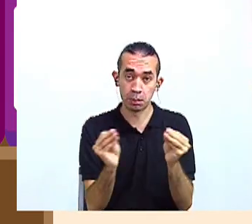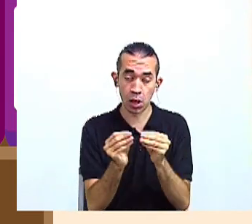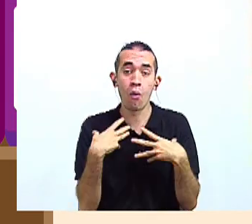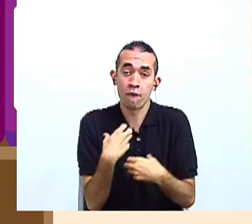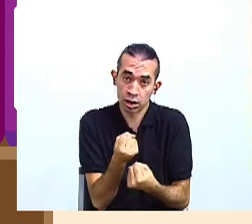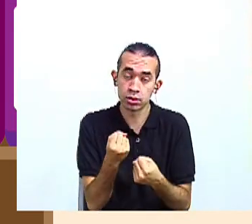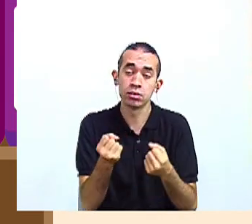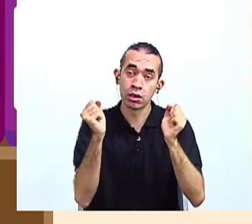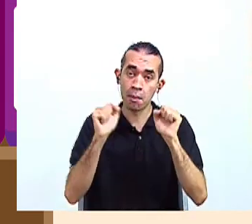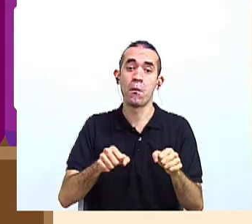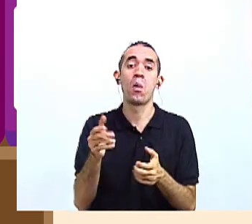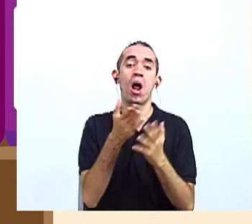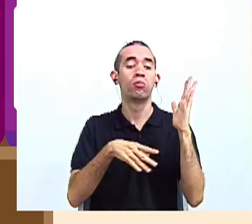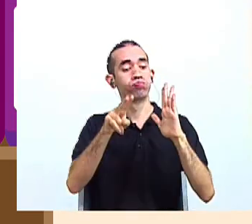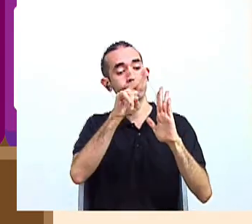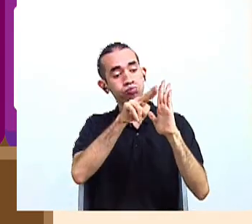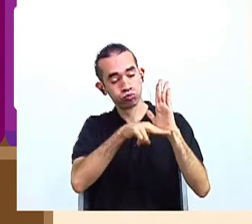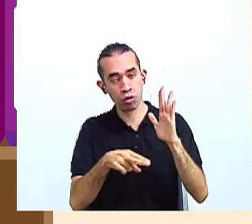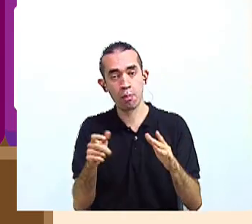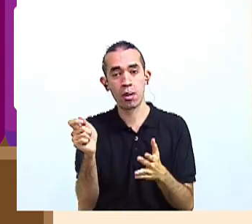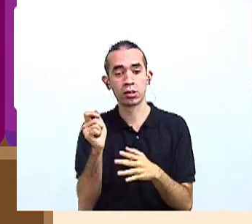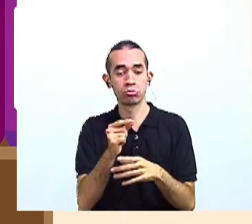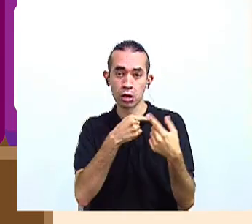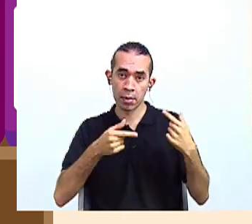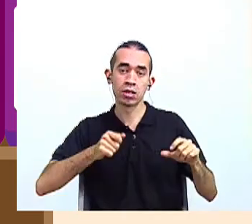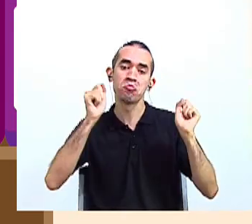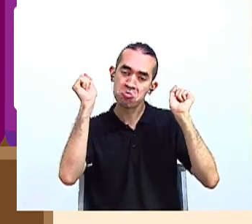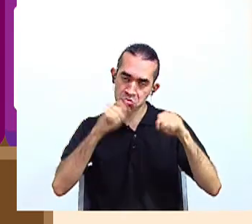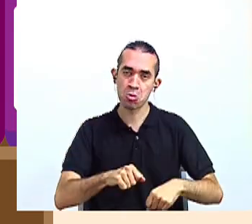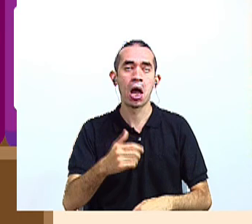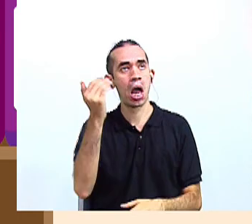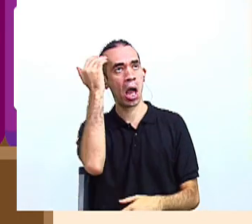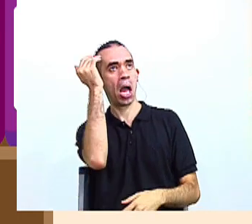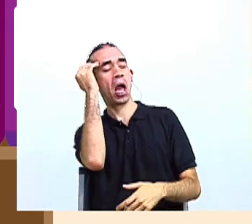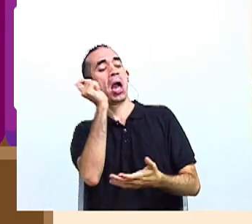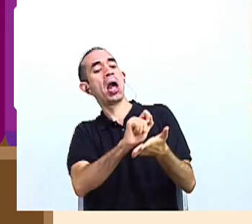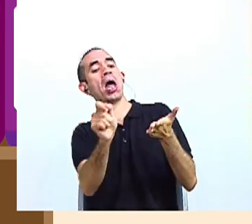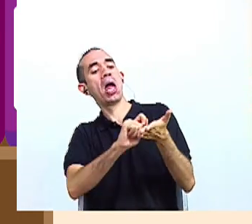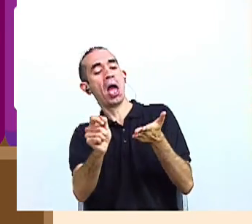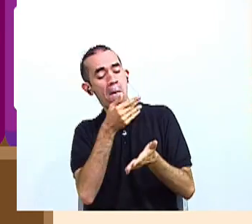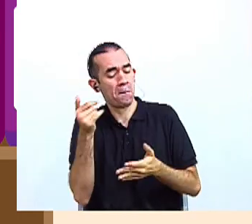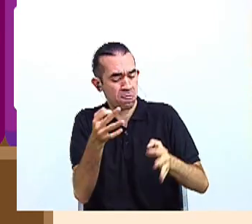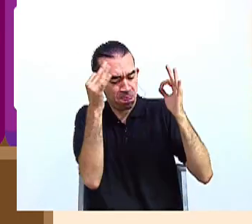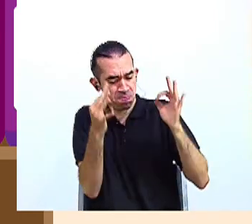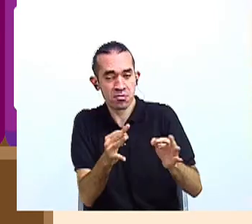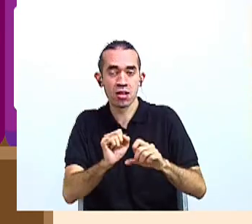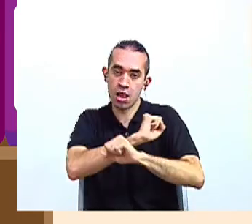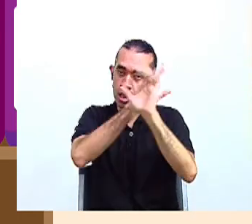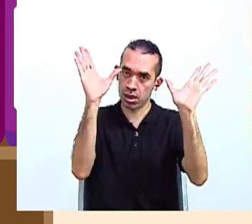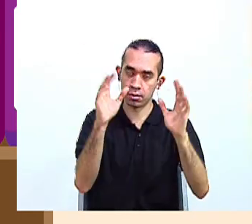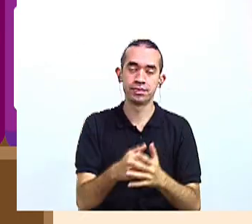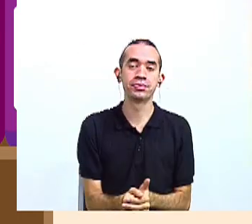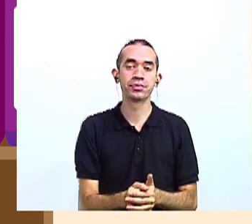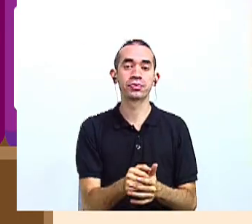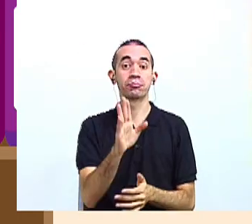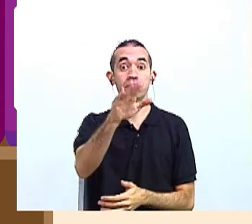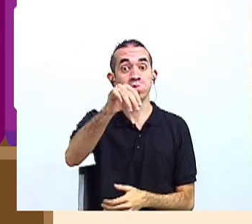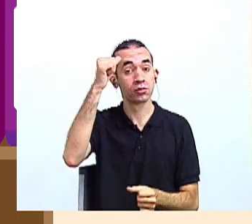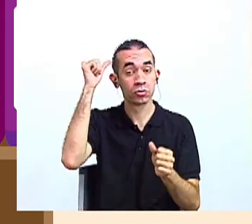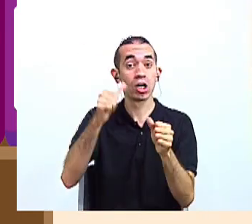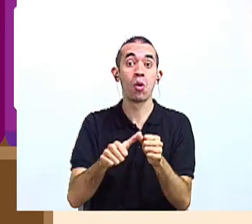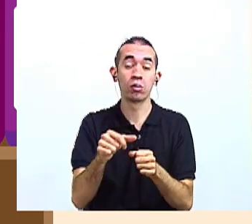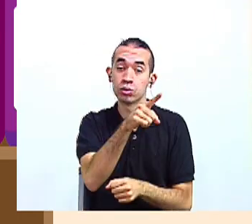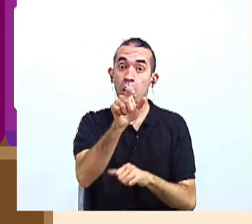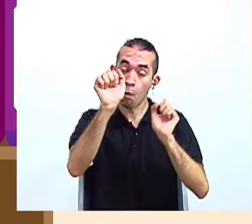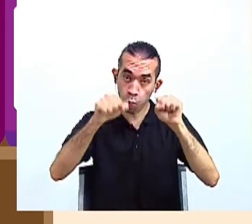ya aprendimos algunas normas gramaticales que permitirán hacer nuestros escritos con mayor propiedad y claridad. Recuerden que ustedes